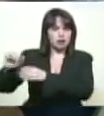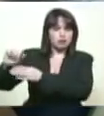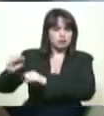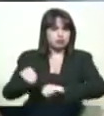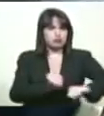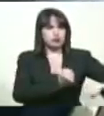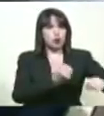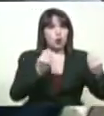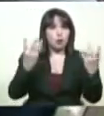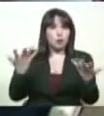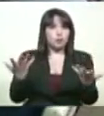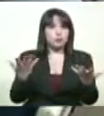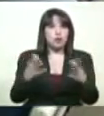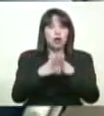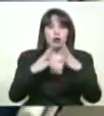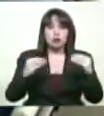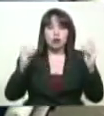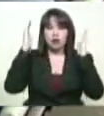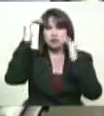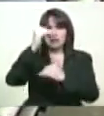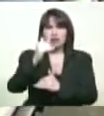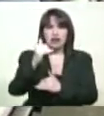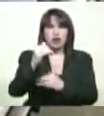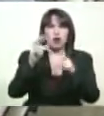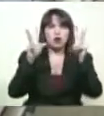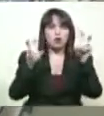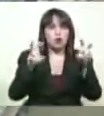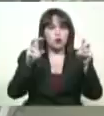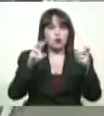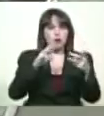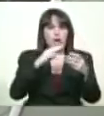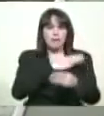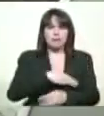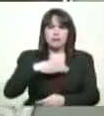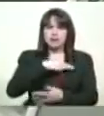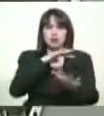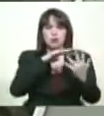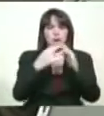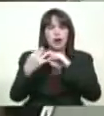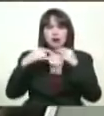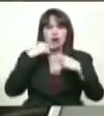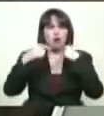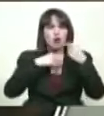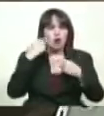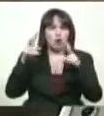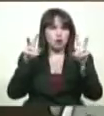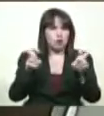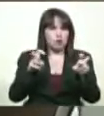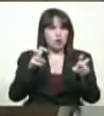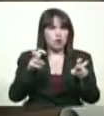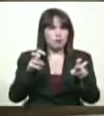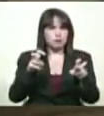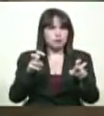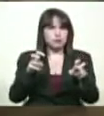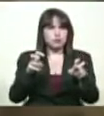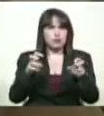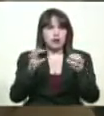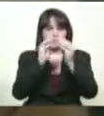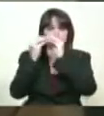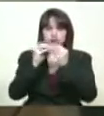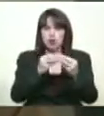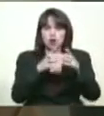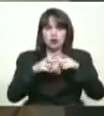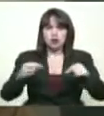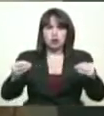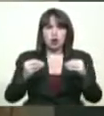para atender con la gran misión va a renovar tricolor la transformación urbana de todos los espacios